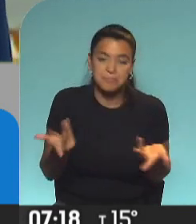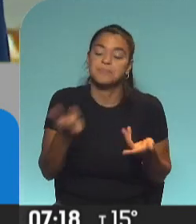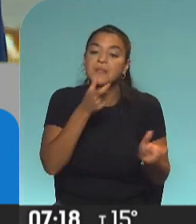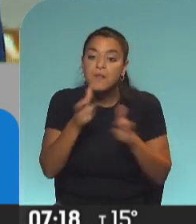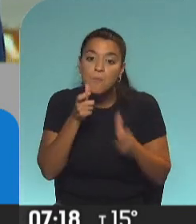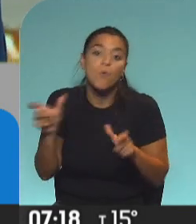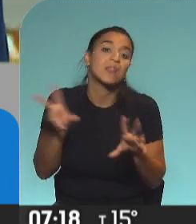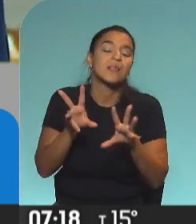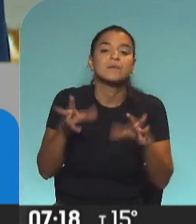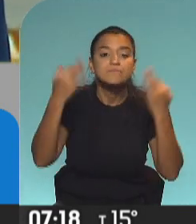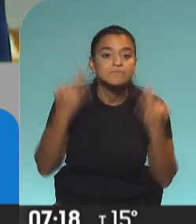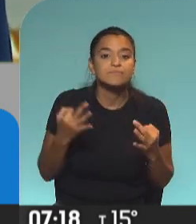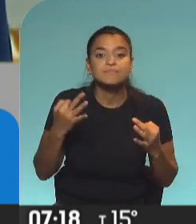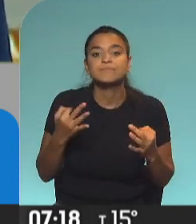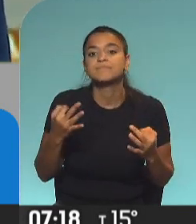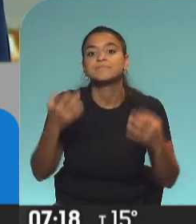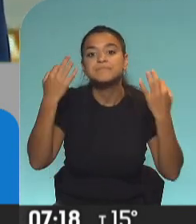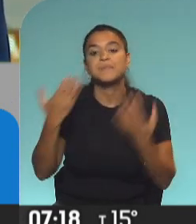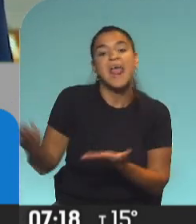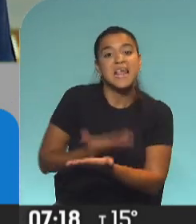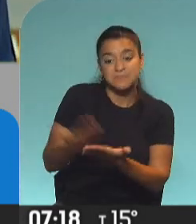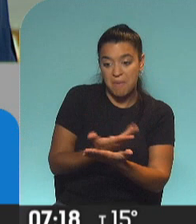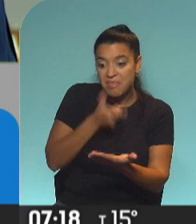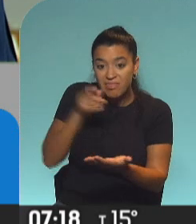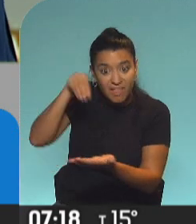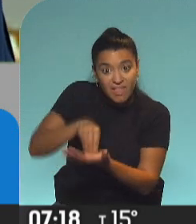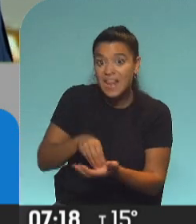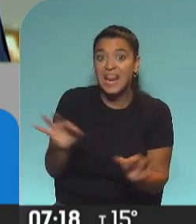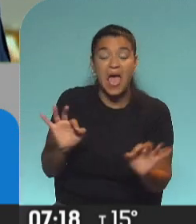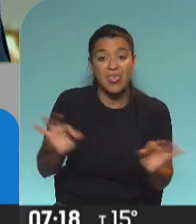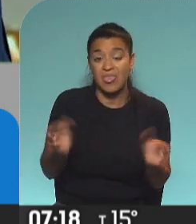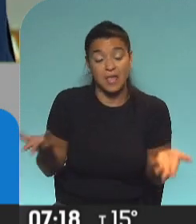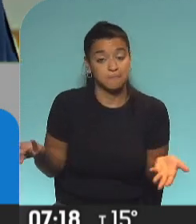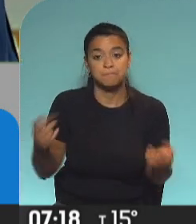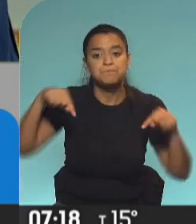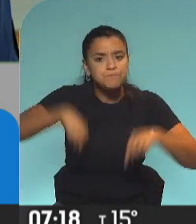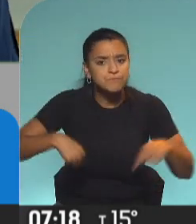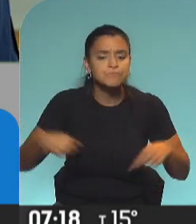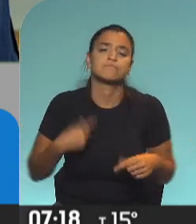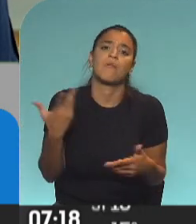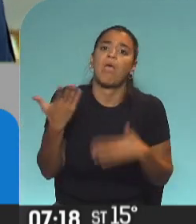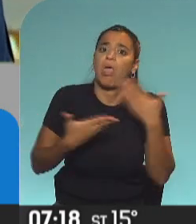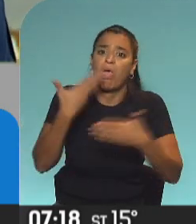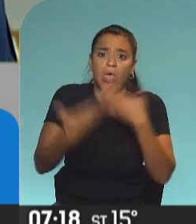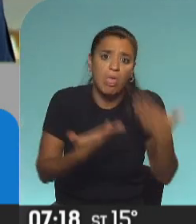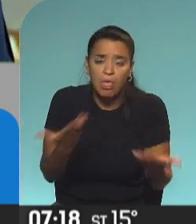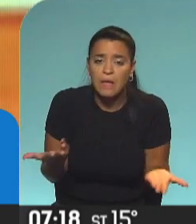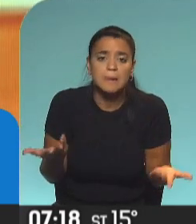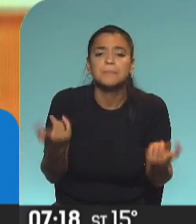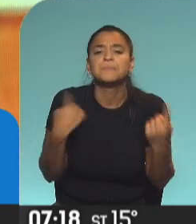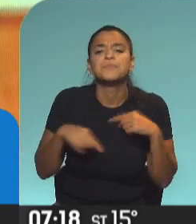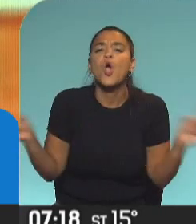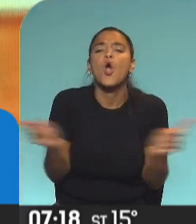respuestas están contestadas en el expediente. Lo que hay por ahora es mucha cháchara y poco... En una